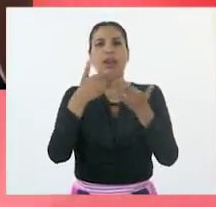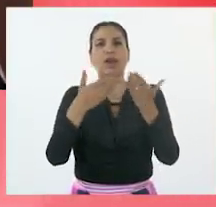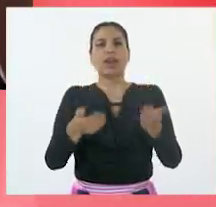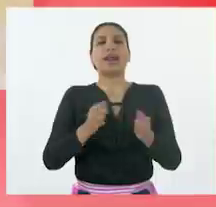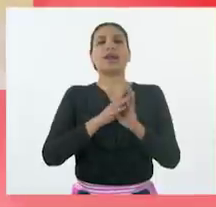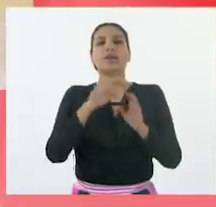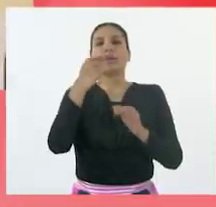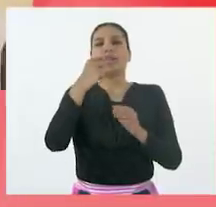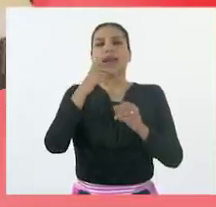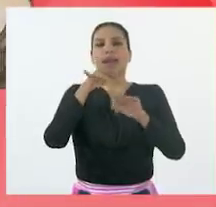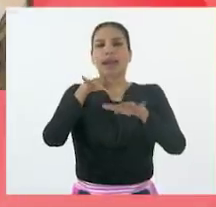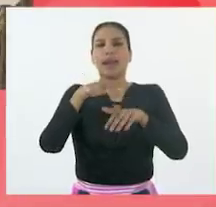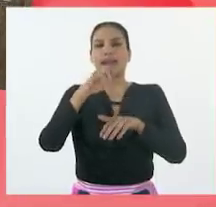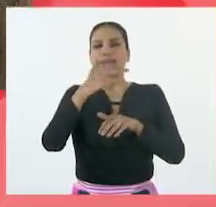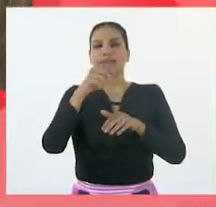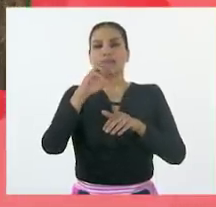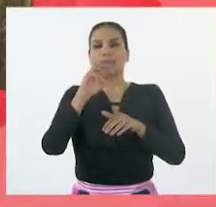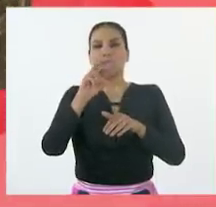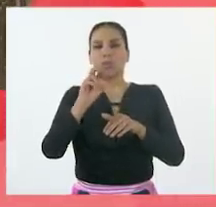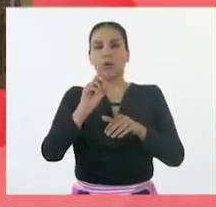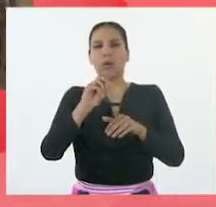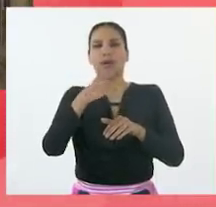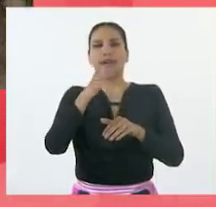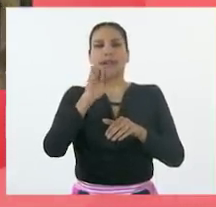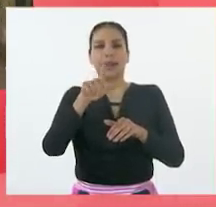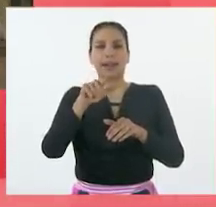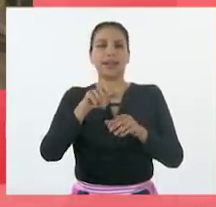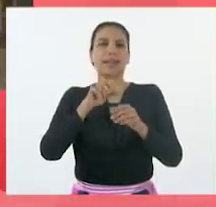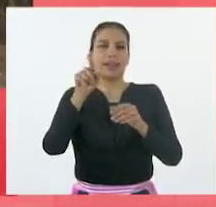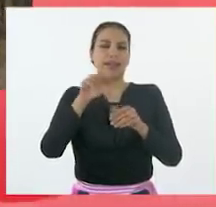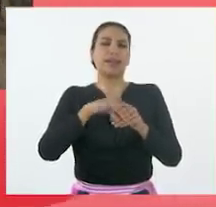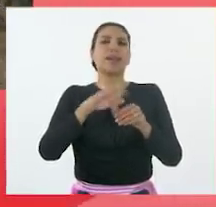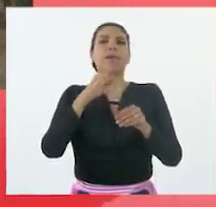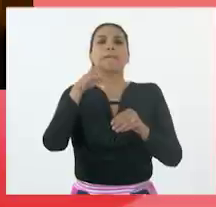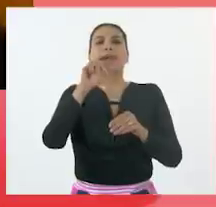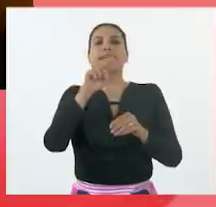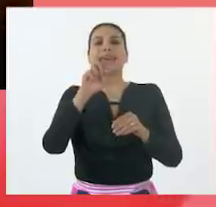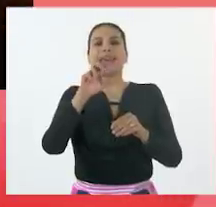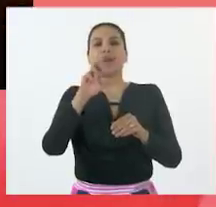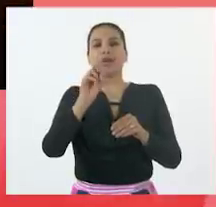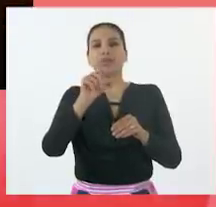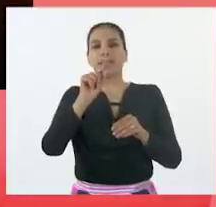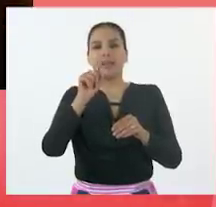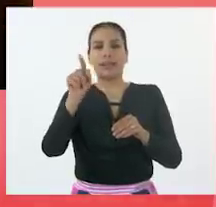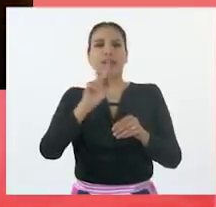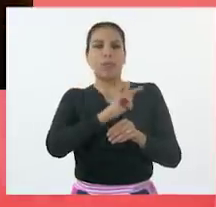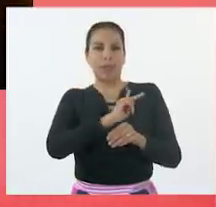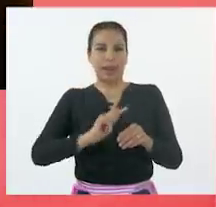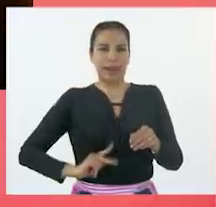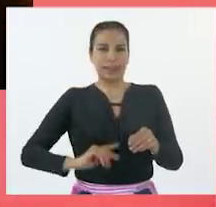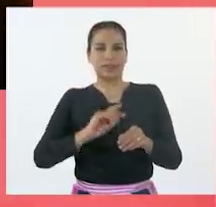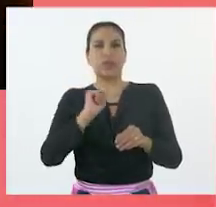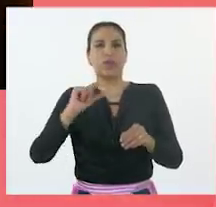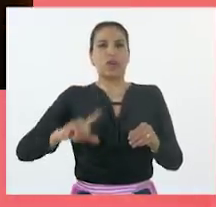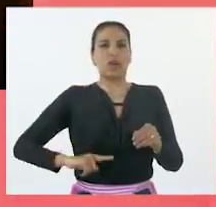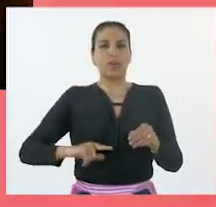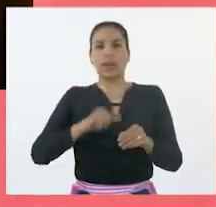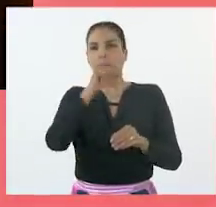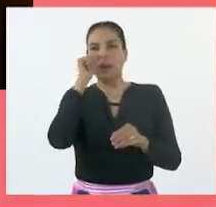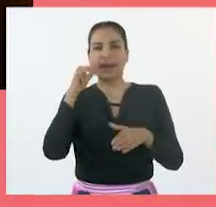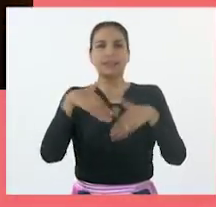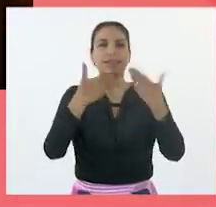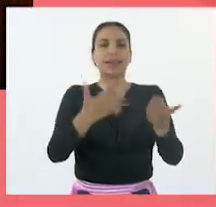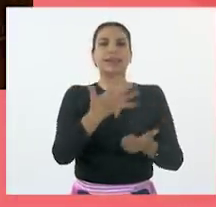Archivo General del Estado en Madero 70, que era el Palacio de Gobierno. Ahí Juárez llega el 5 y 6 de